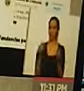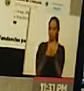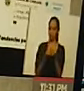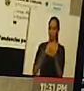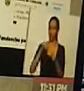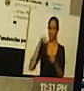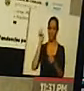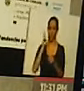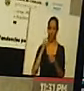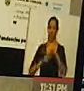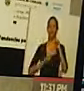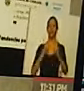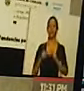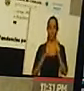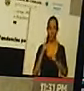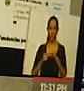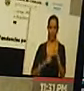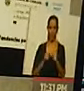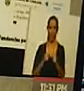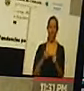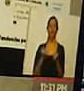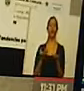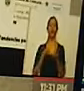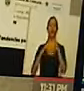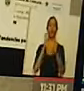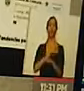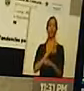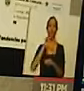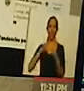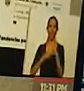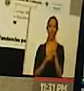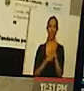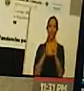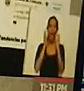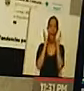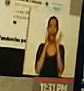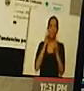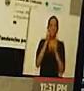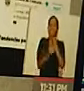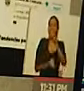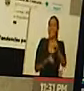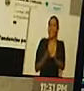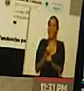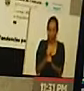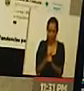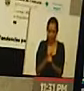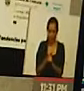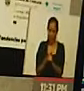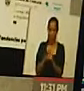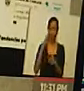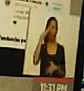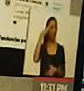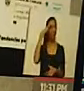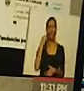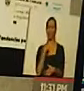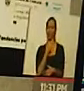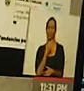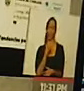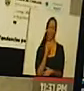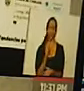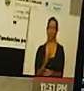retweet a la comunicación social de Guaidó que dice, alerta internacional. Ah, me encanta cuando dicen esto.